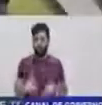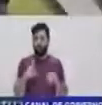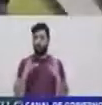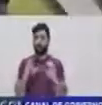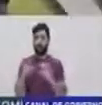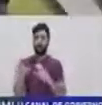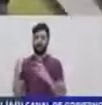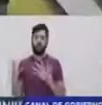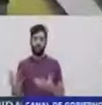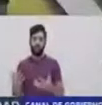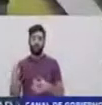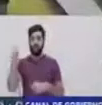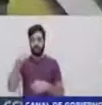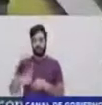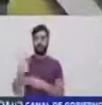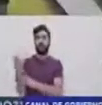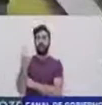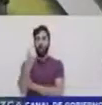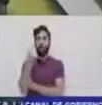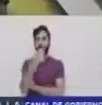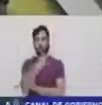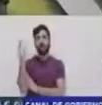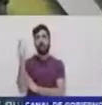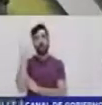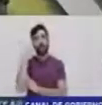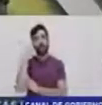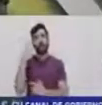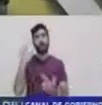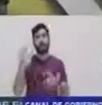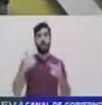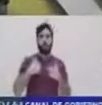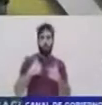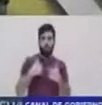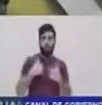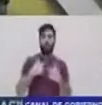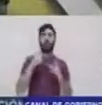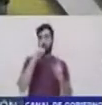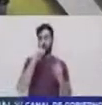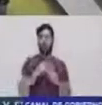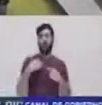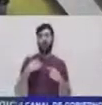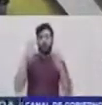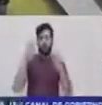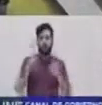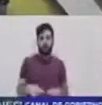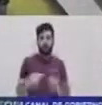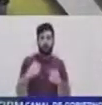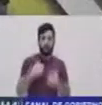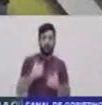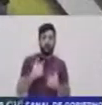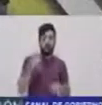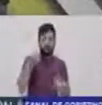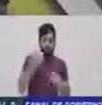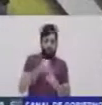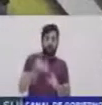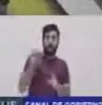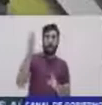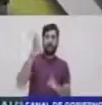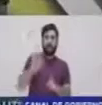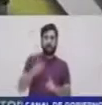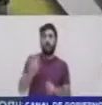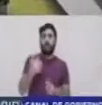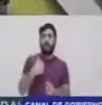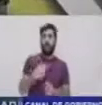de las personas, ¿verdad? Claro, es que es muy importante ponerse a pensar en las demás personas, ¿verdad? El